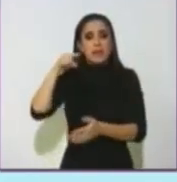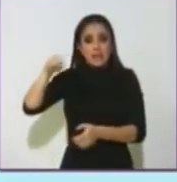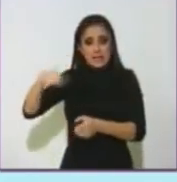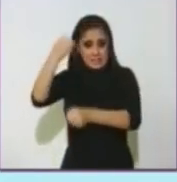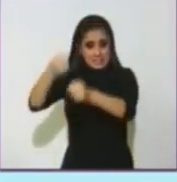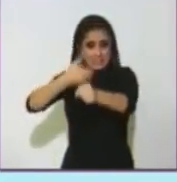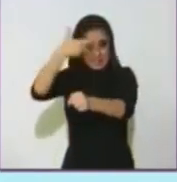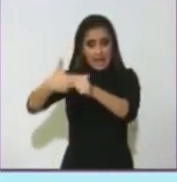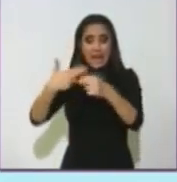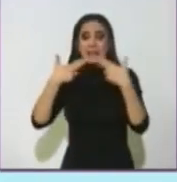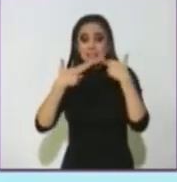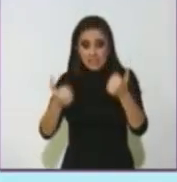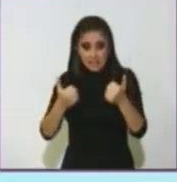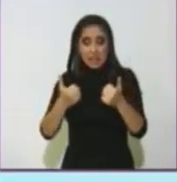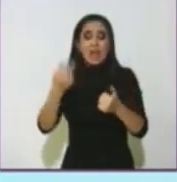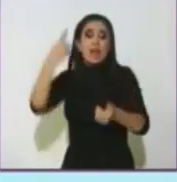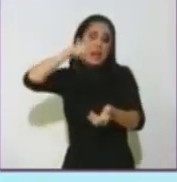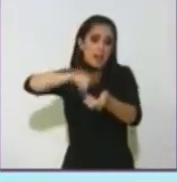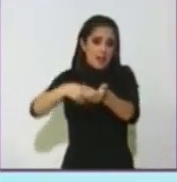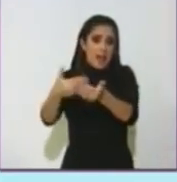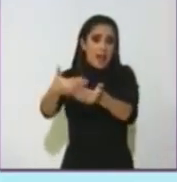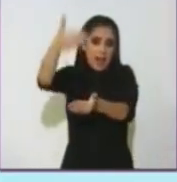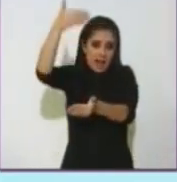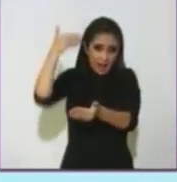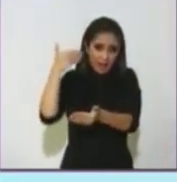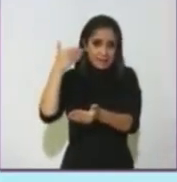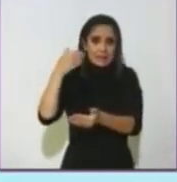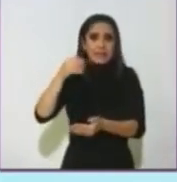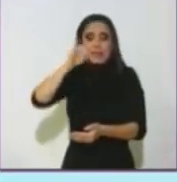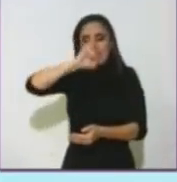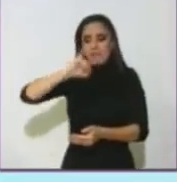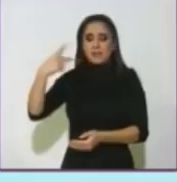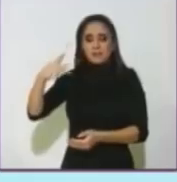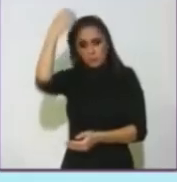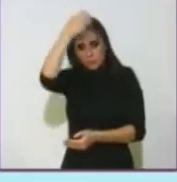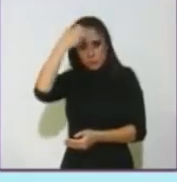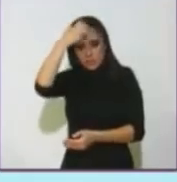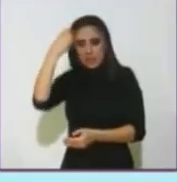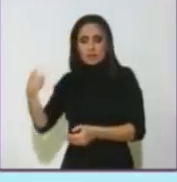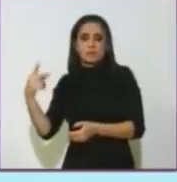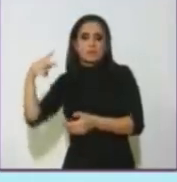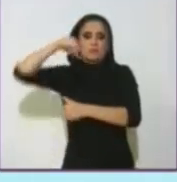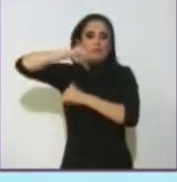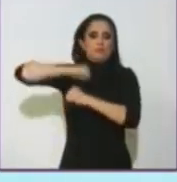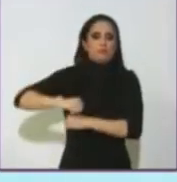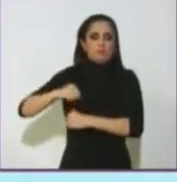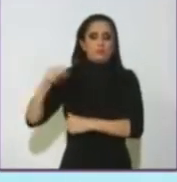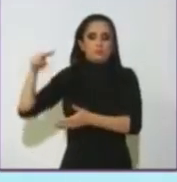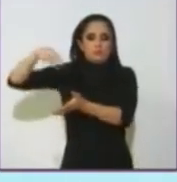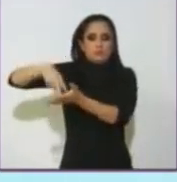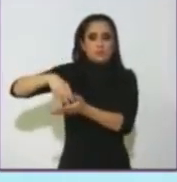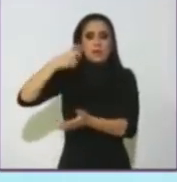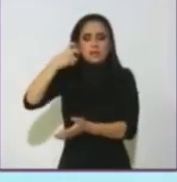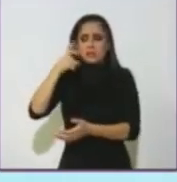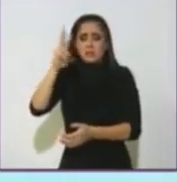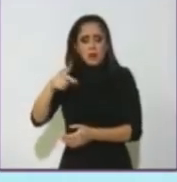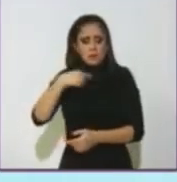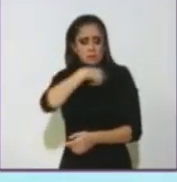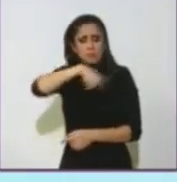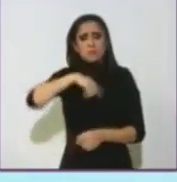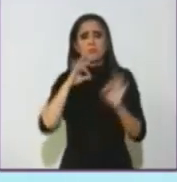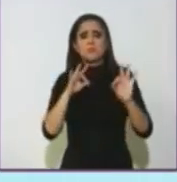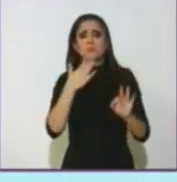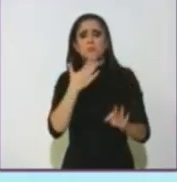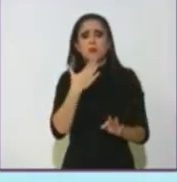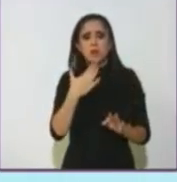cargo ha estado al servicio del jefe de mikel y que no obstante ello afirma que es una opinión favorable y un tercer documento